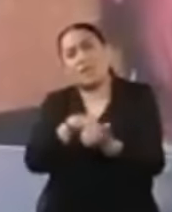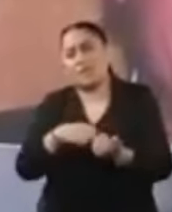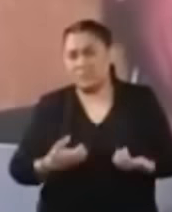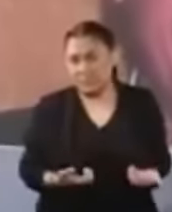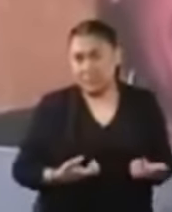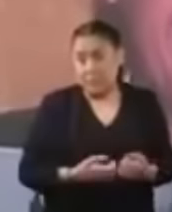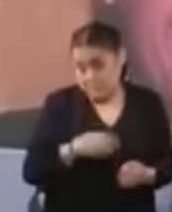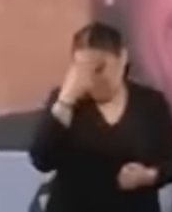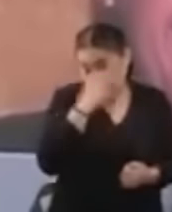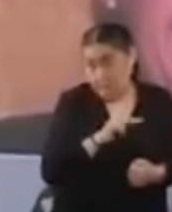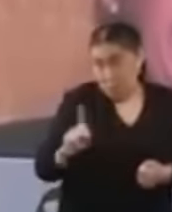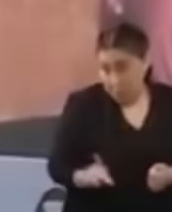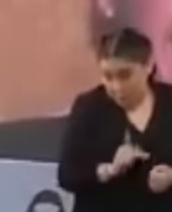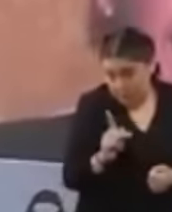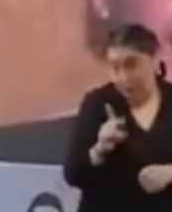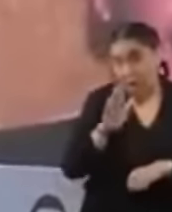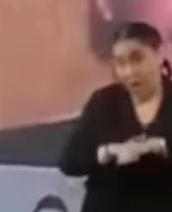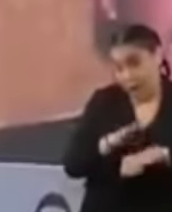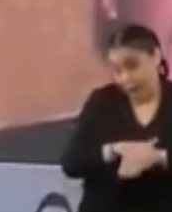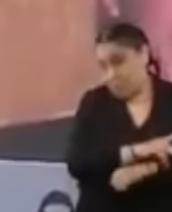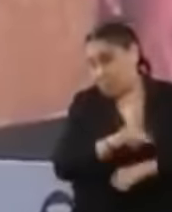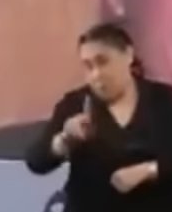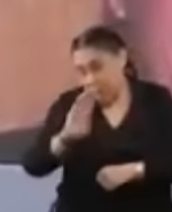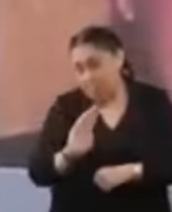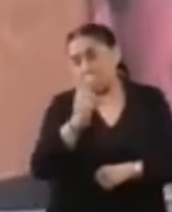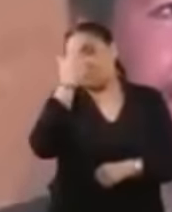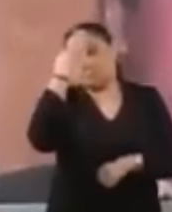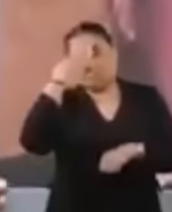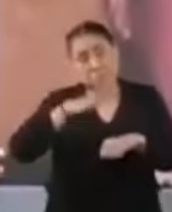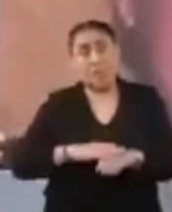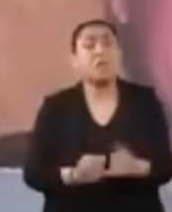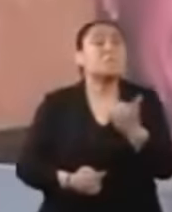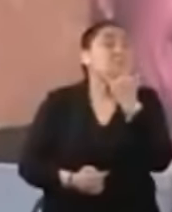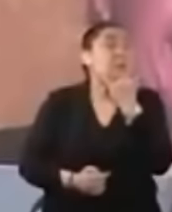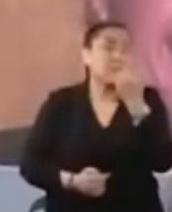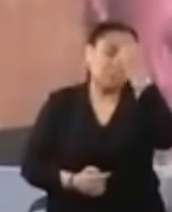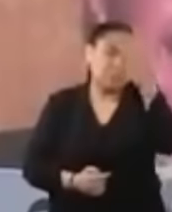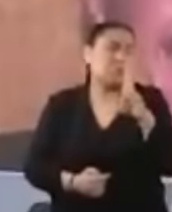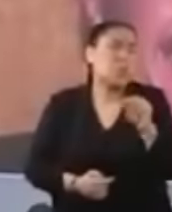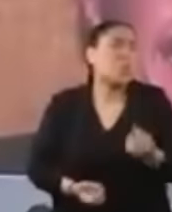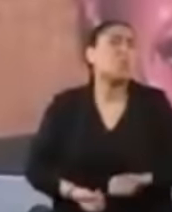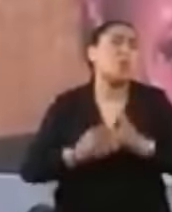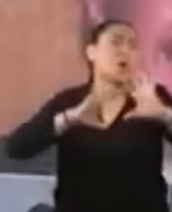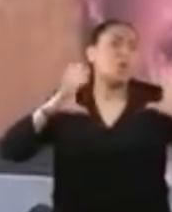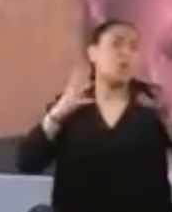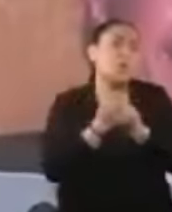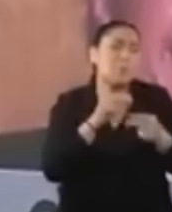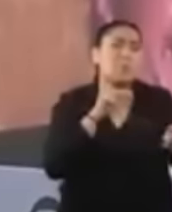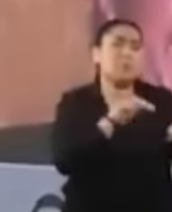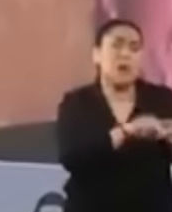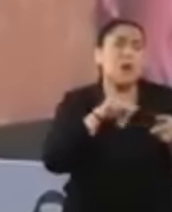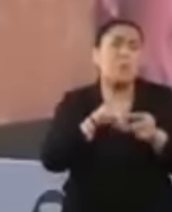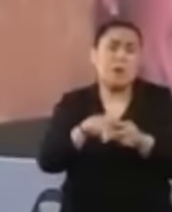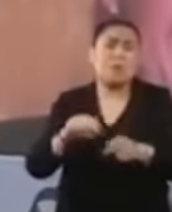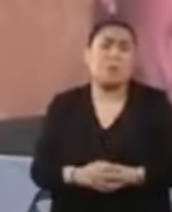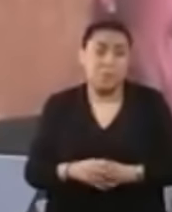pueblo de México tiene memoria, ni perdón ni olvido por todos los asesinos. Les recuerdo